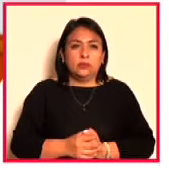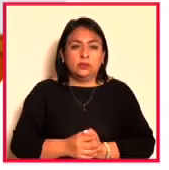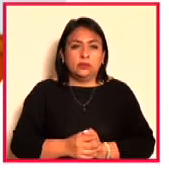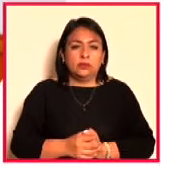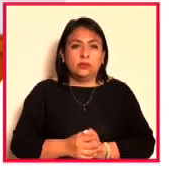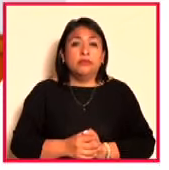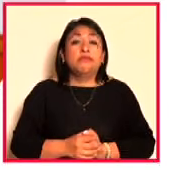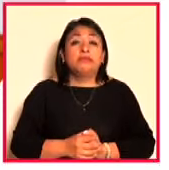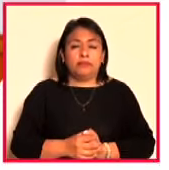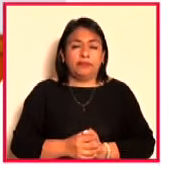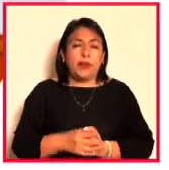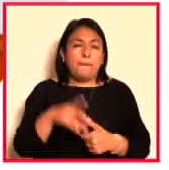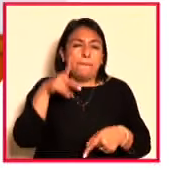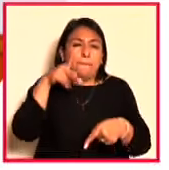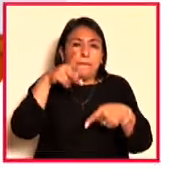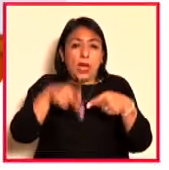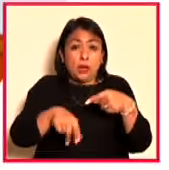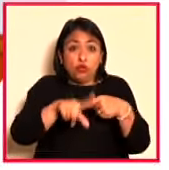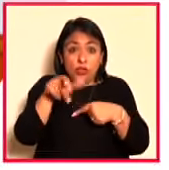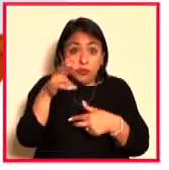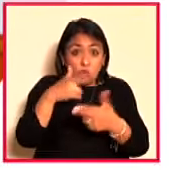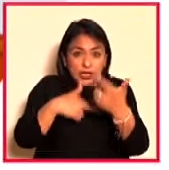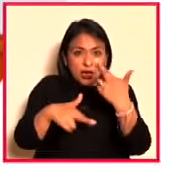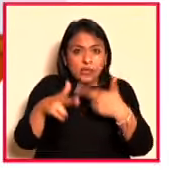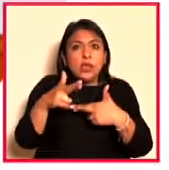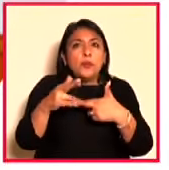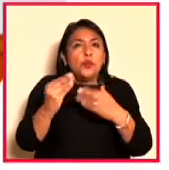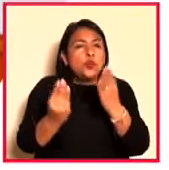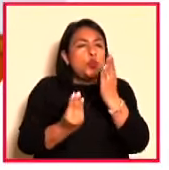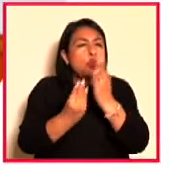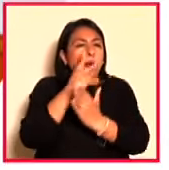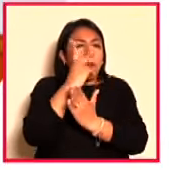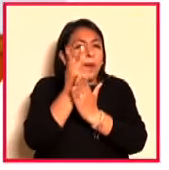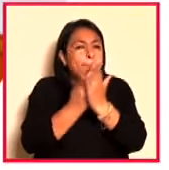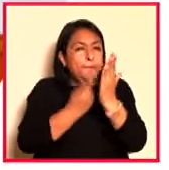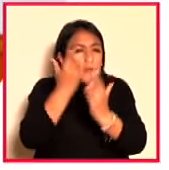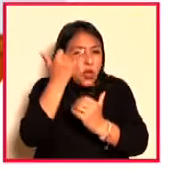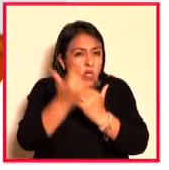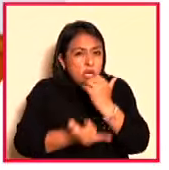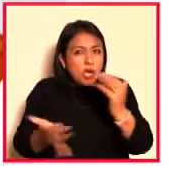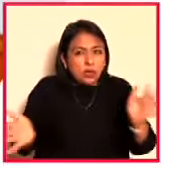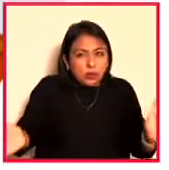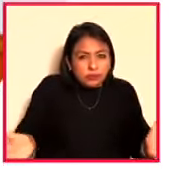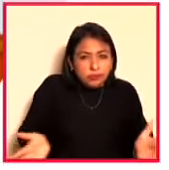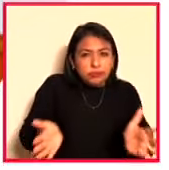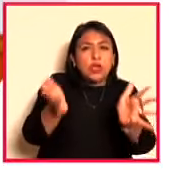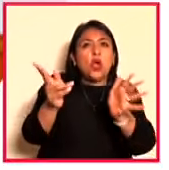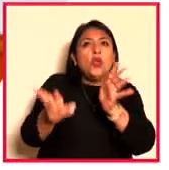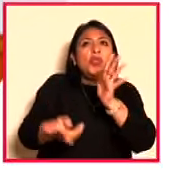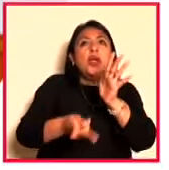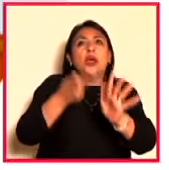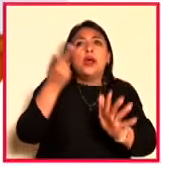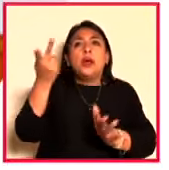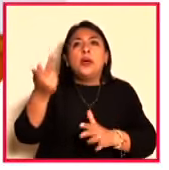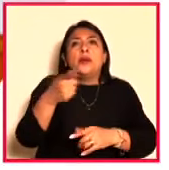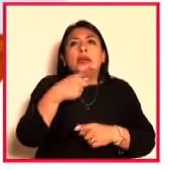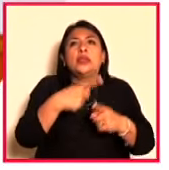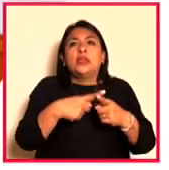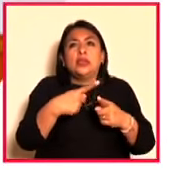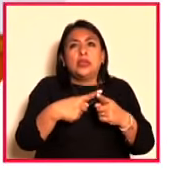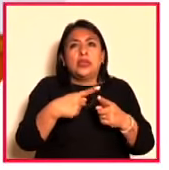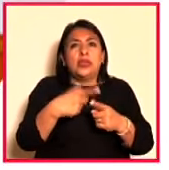Tenemos una pausa cuando regresemos. Un nuevo proyecto impulsa de nuevo la tradición de Jerzy